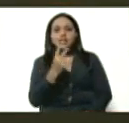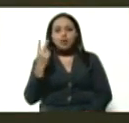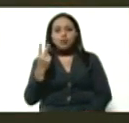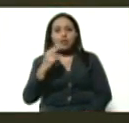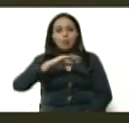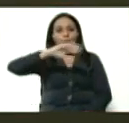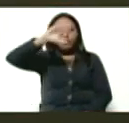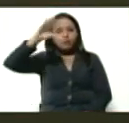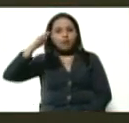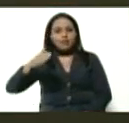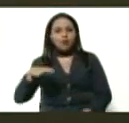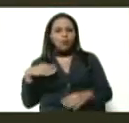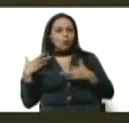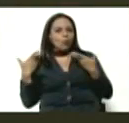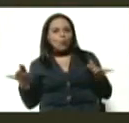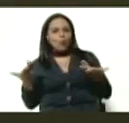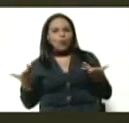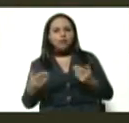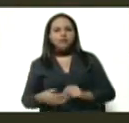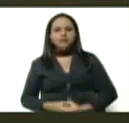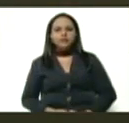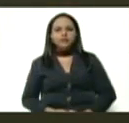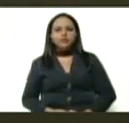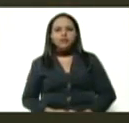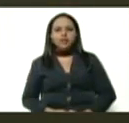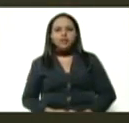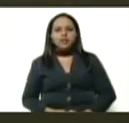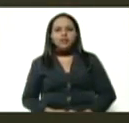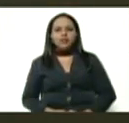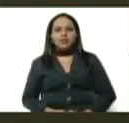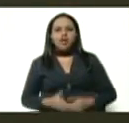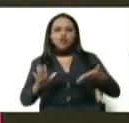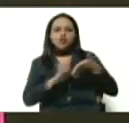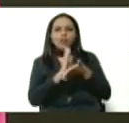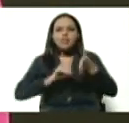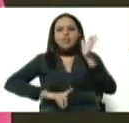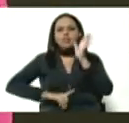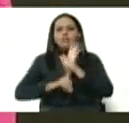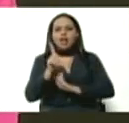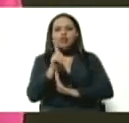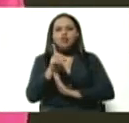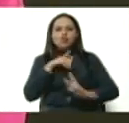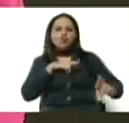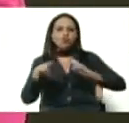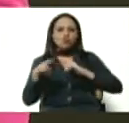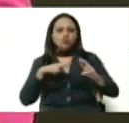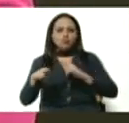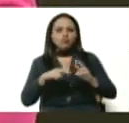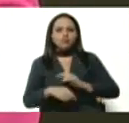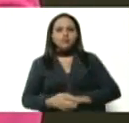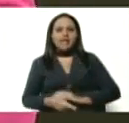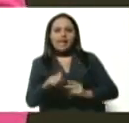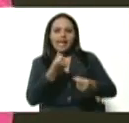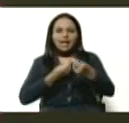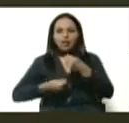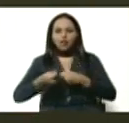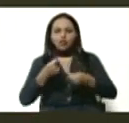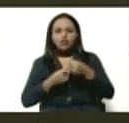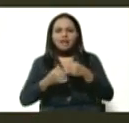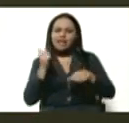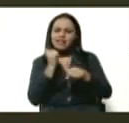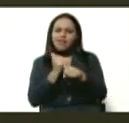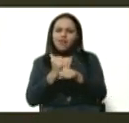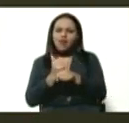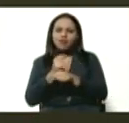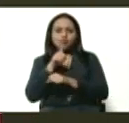montaña, el feudalismo, lo que ha sido el desarrollo de las relaciones económicas de producción en